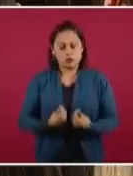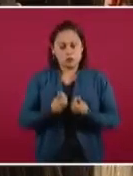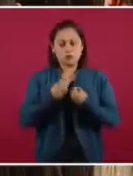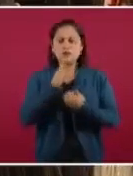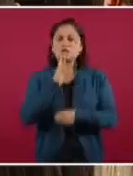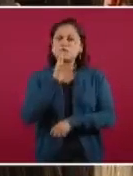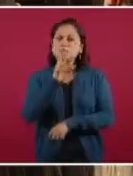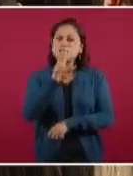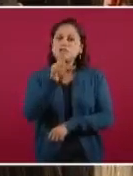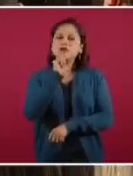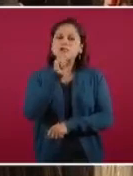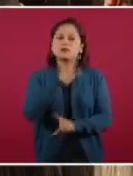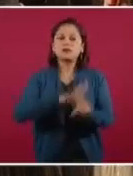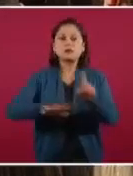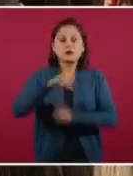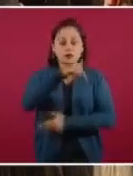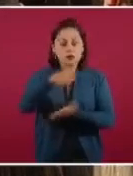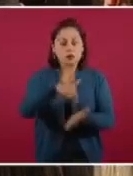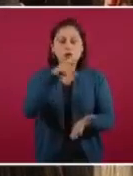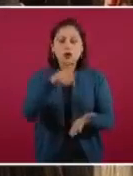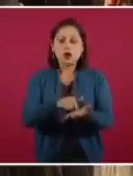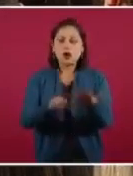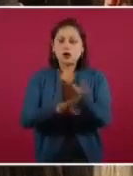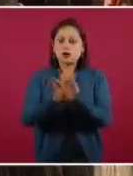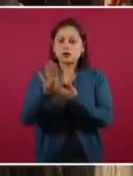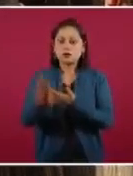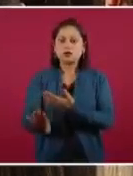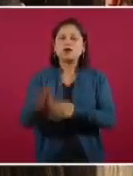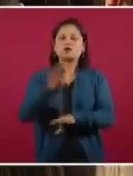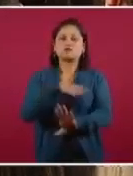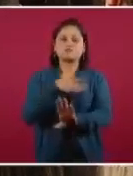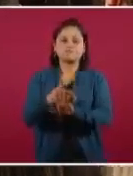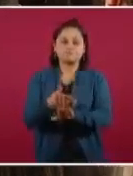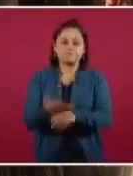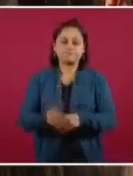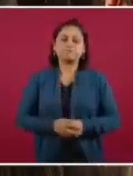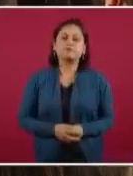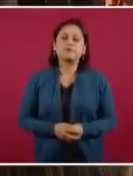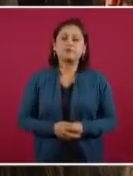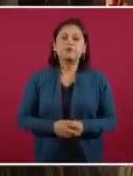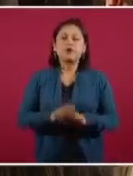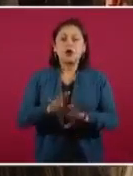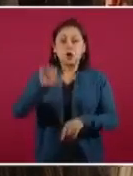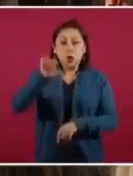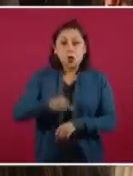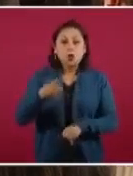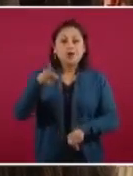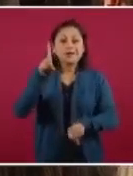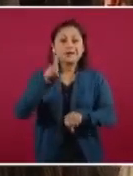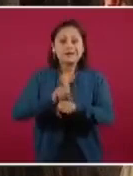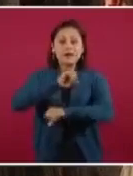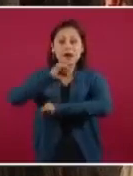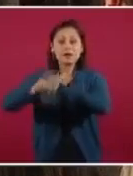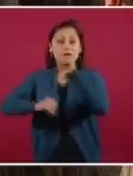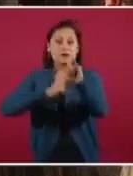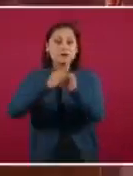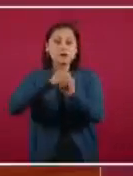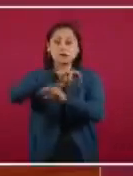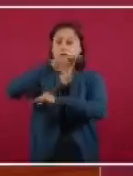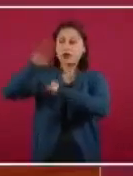espacios libres de violencia. Este es un día en que, de manera internacional, nos unimos todas las